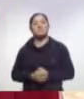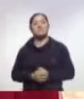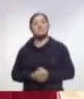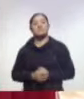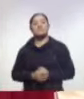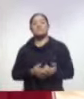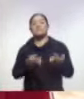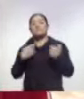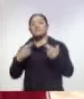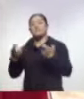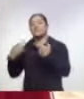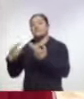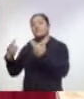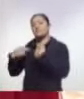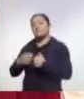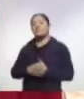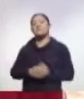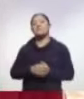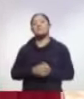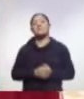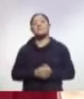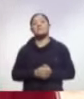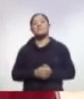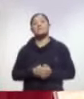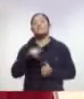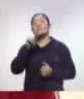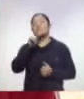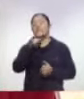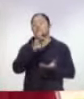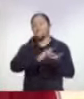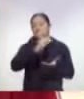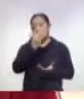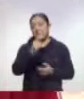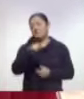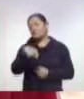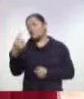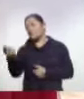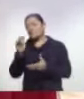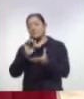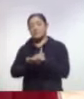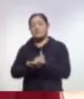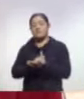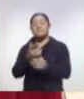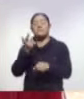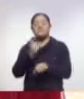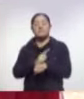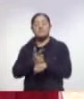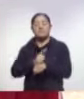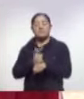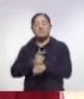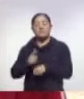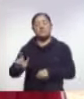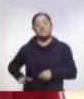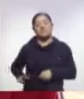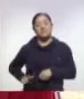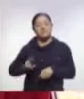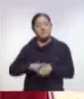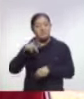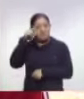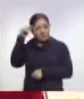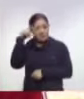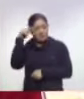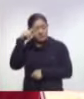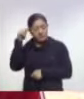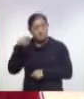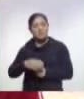pero hoy, gracias a usted y a su esposo licenciado, Marco Antonio Mena, gobernador de nuestro estado, ha hecho